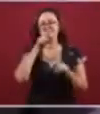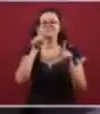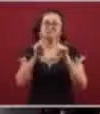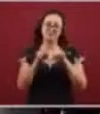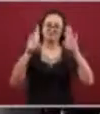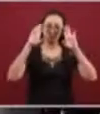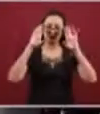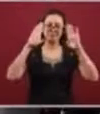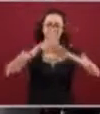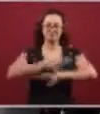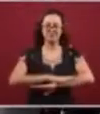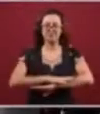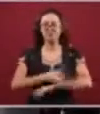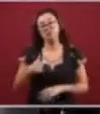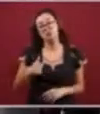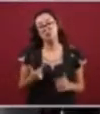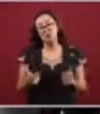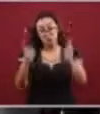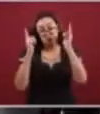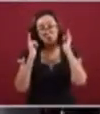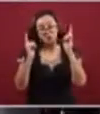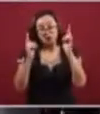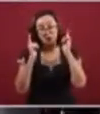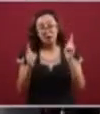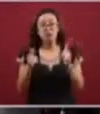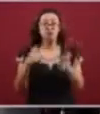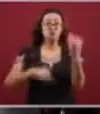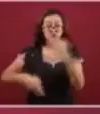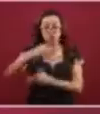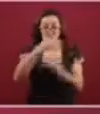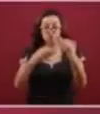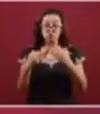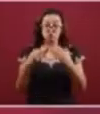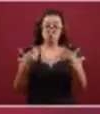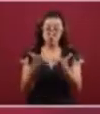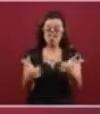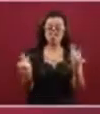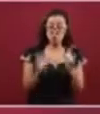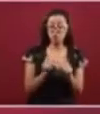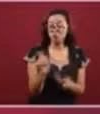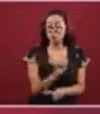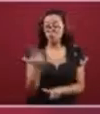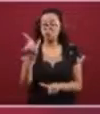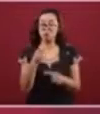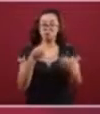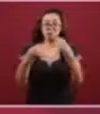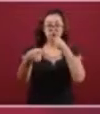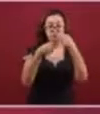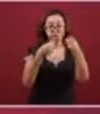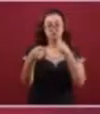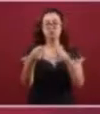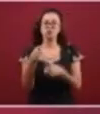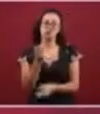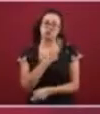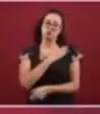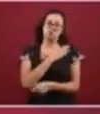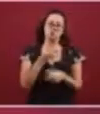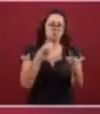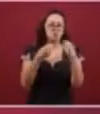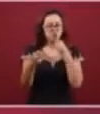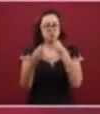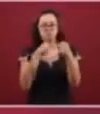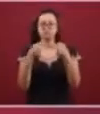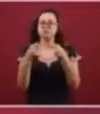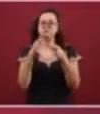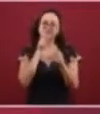reconciliación. Y espero que todos en este gremio, nuestro gremio periodístico, un gremio noble,